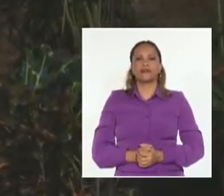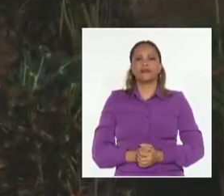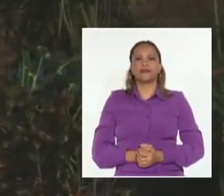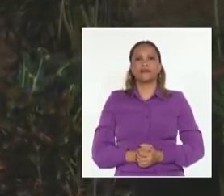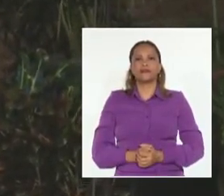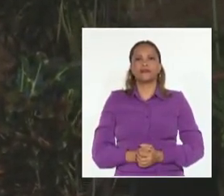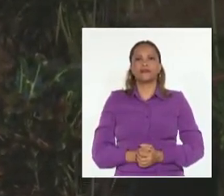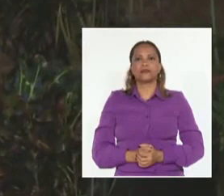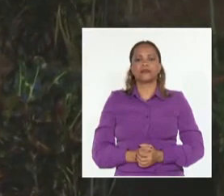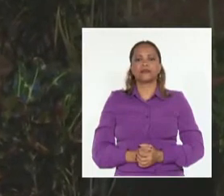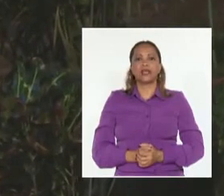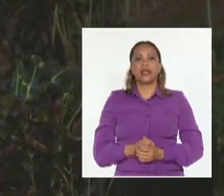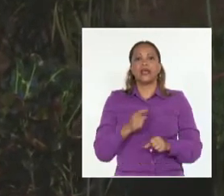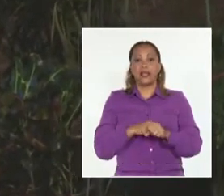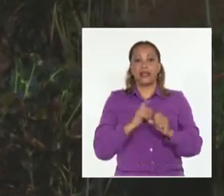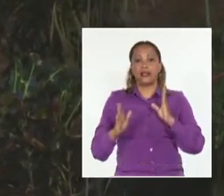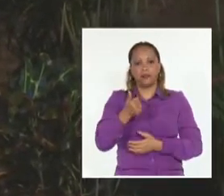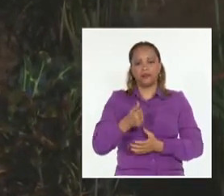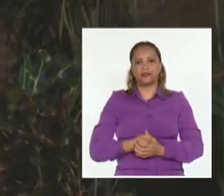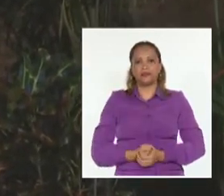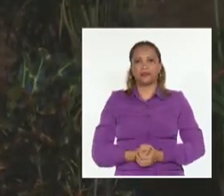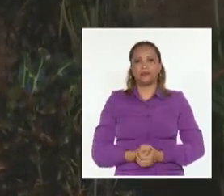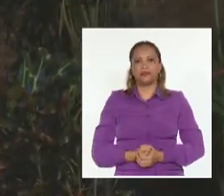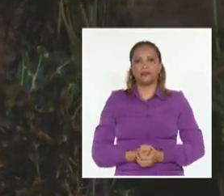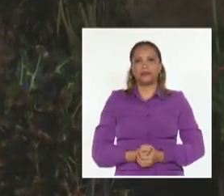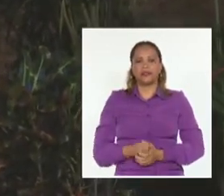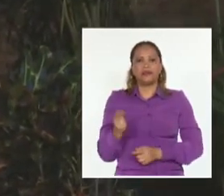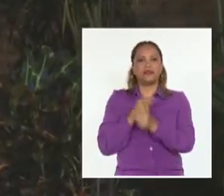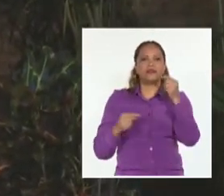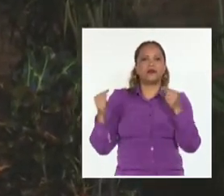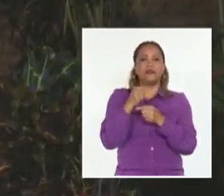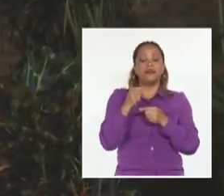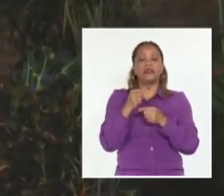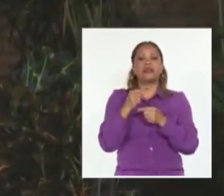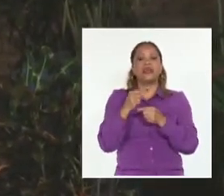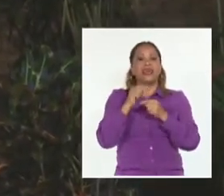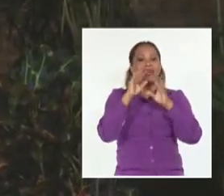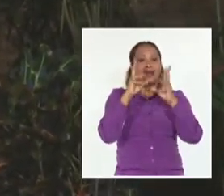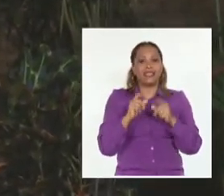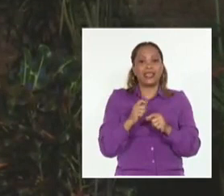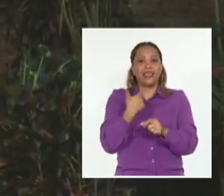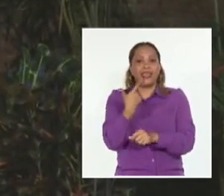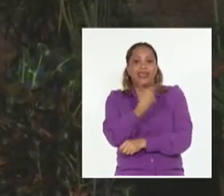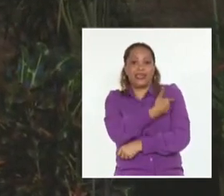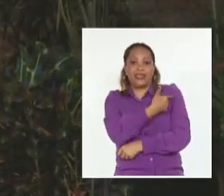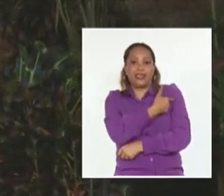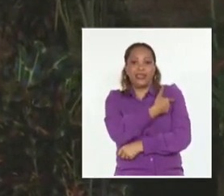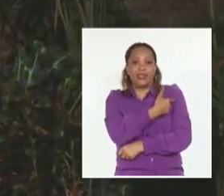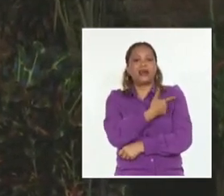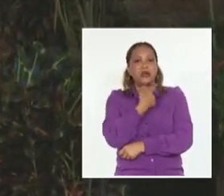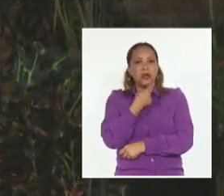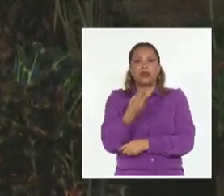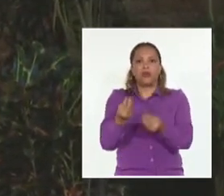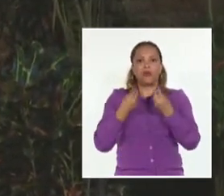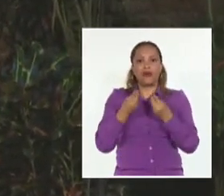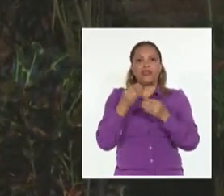escenario la ayuda solidaria internacional, en particular de grandes cantidades de jeringuilla que llegaron de muchas partes del mundo,